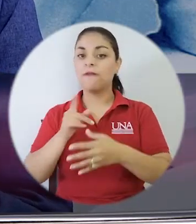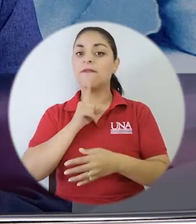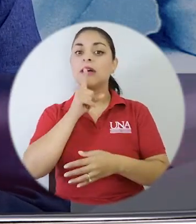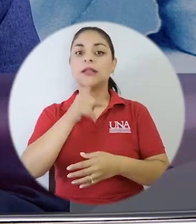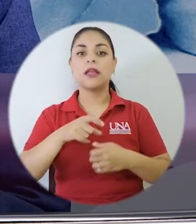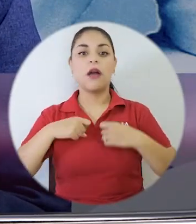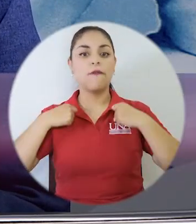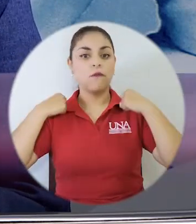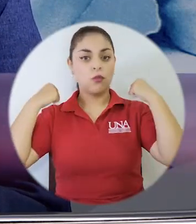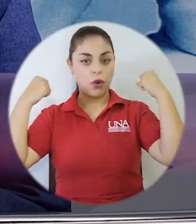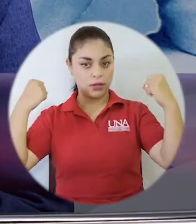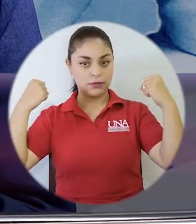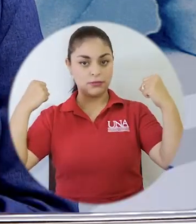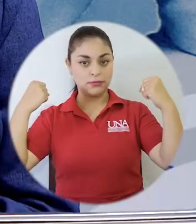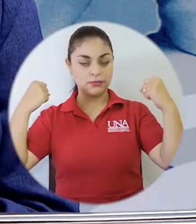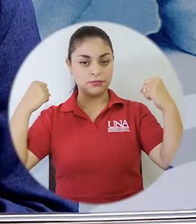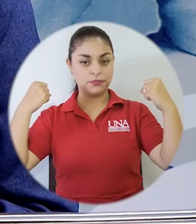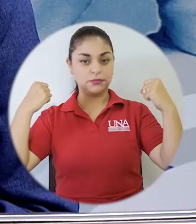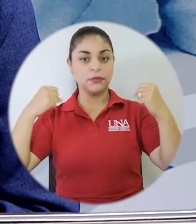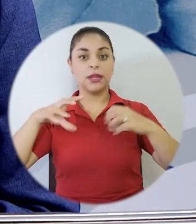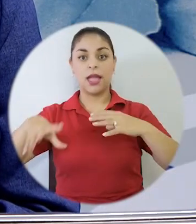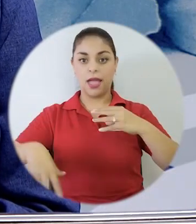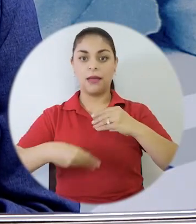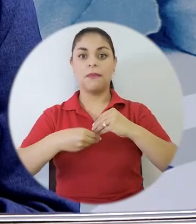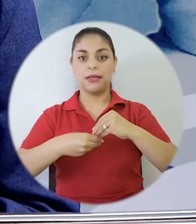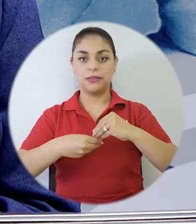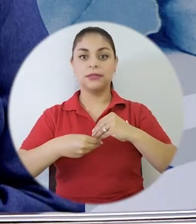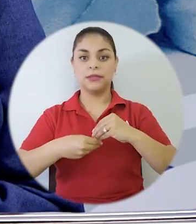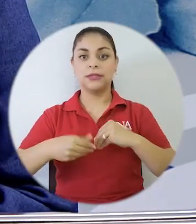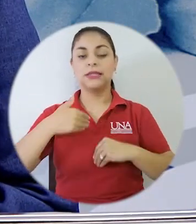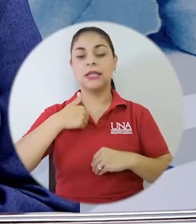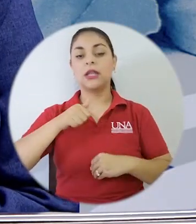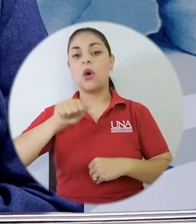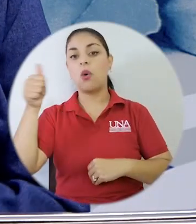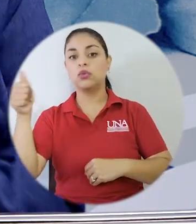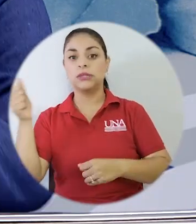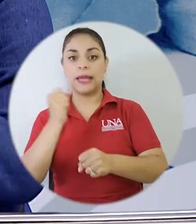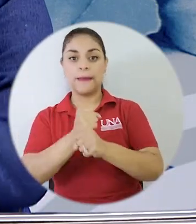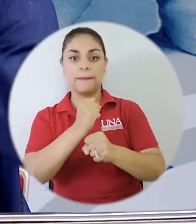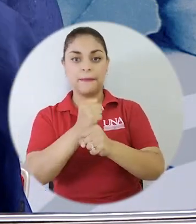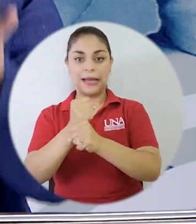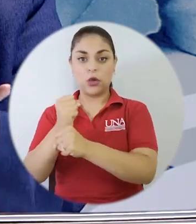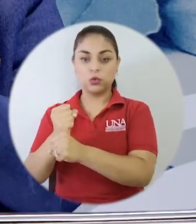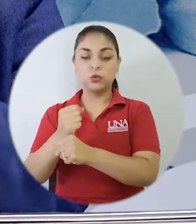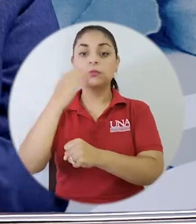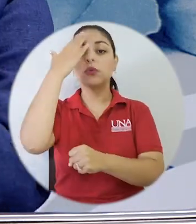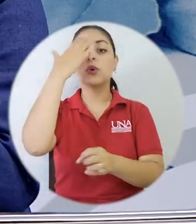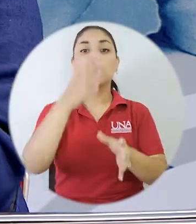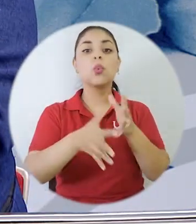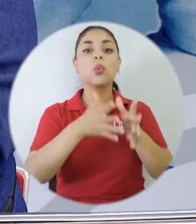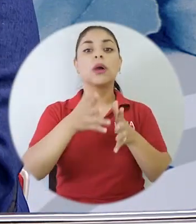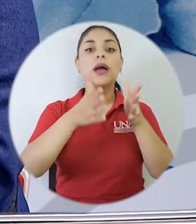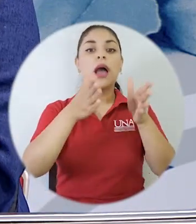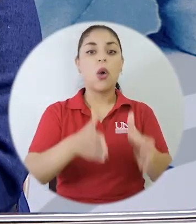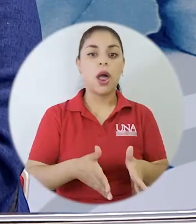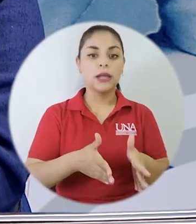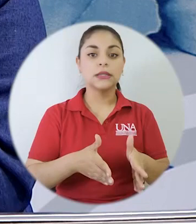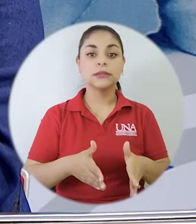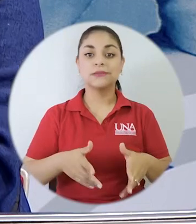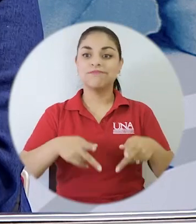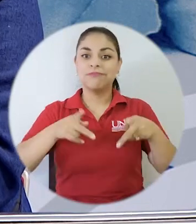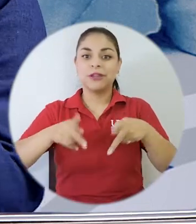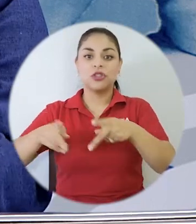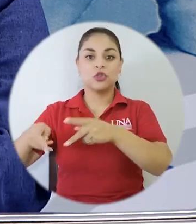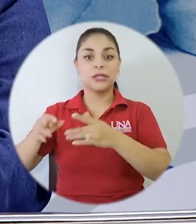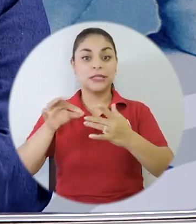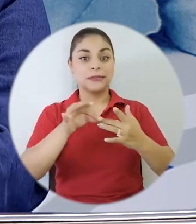cuidado realmente fortalecida, que además va a generar otros empleos, porque los cuidadores van a ser